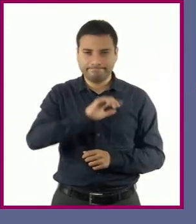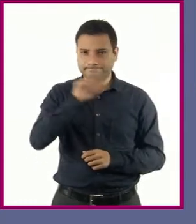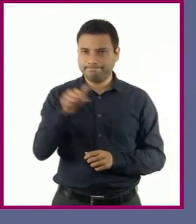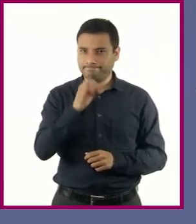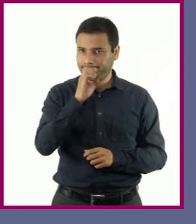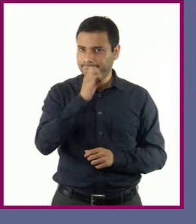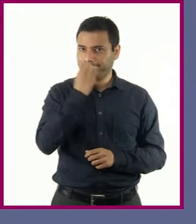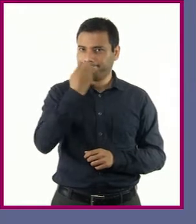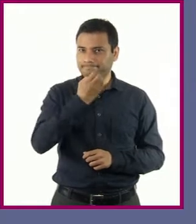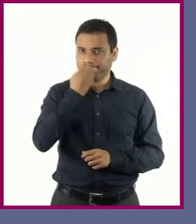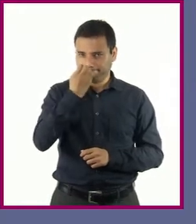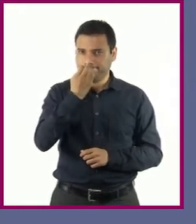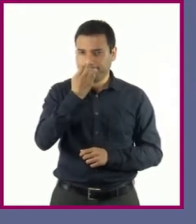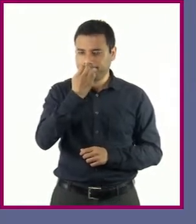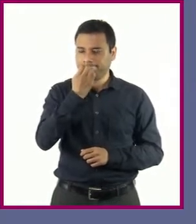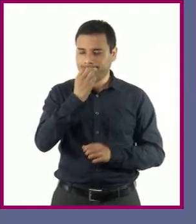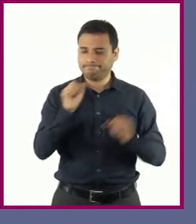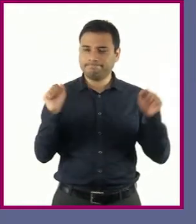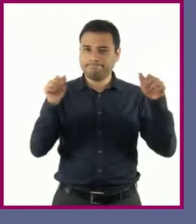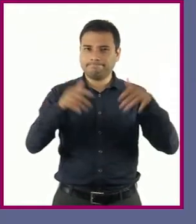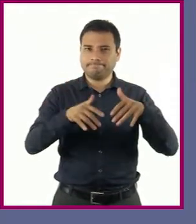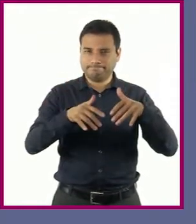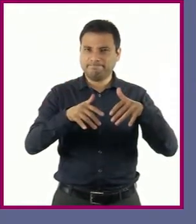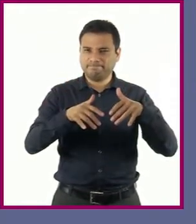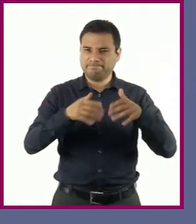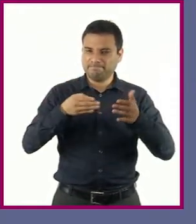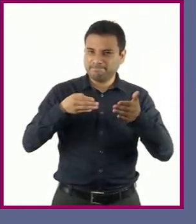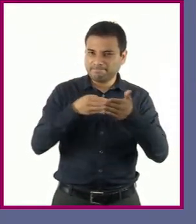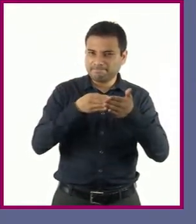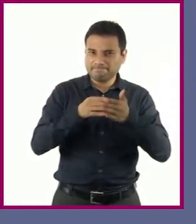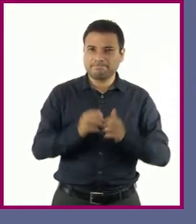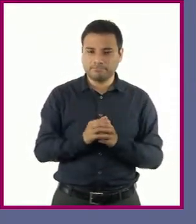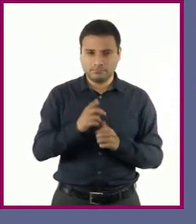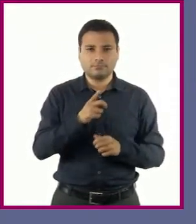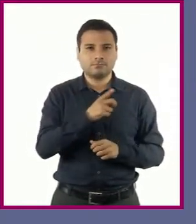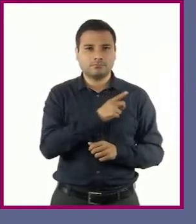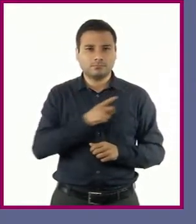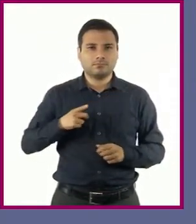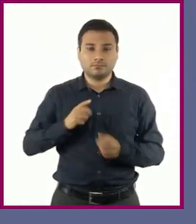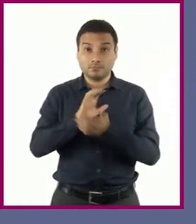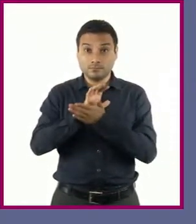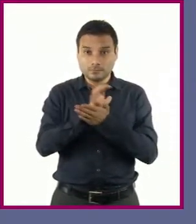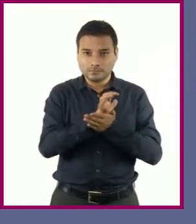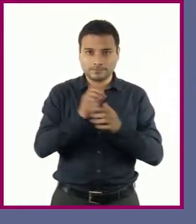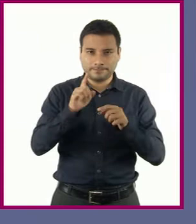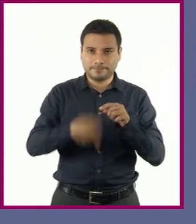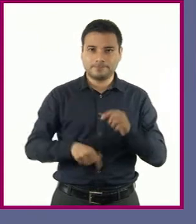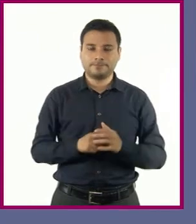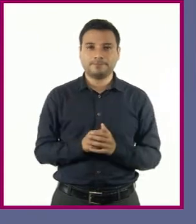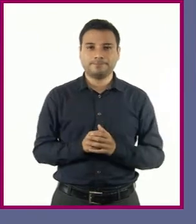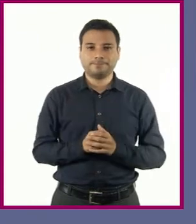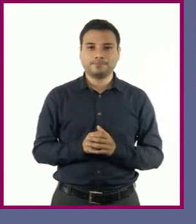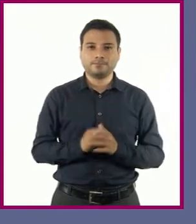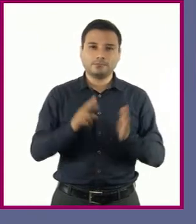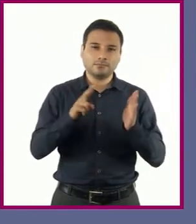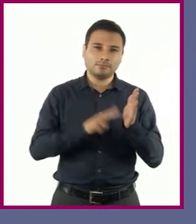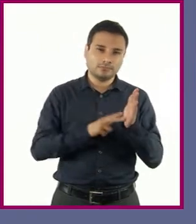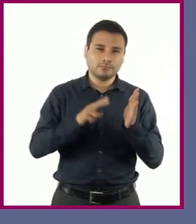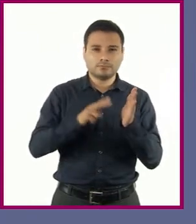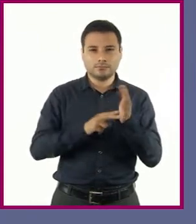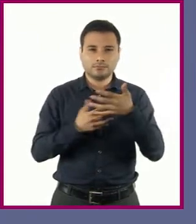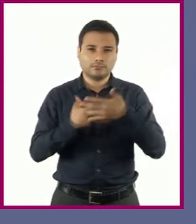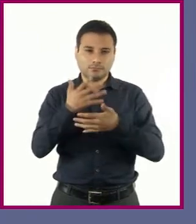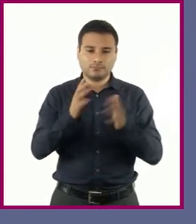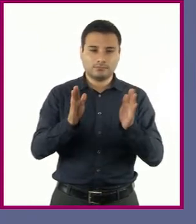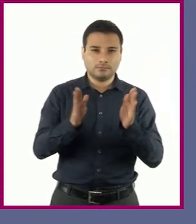y se comprometieron a eliminar o prevenir cualquier discriminación en el sector educativo. Entre el 2000 y el